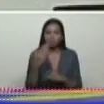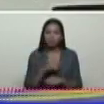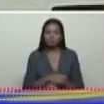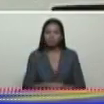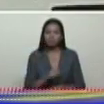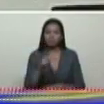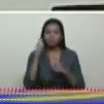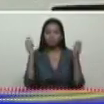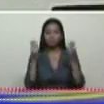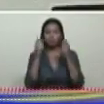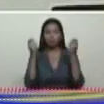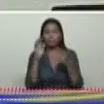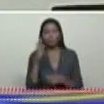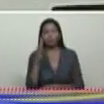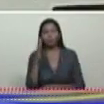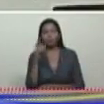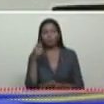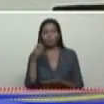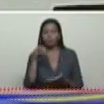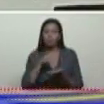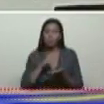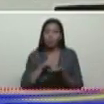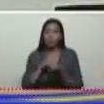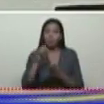esta jornada era de colocar